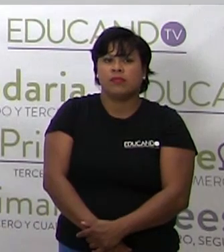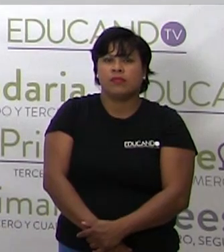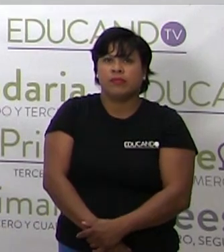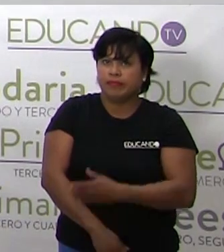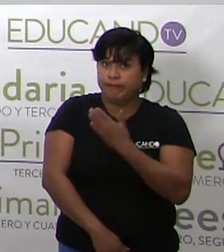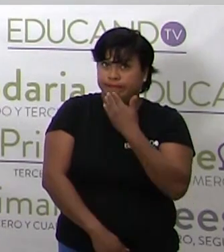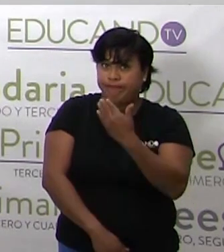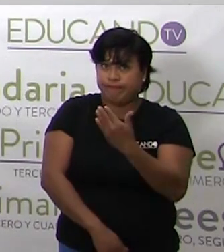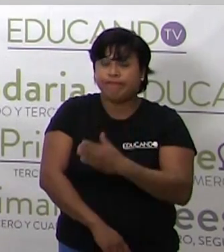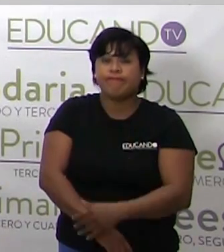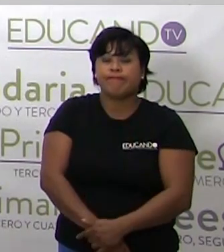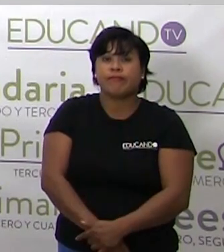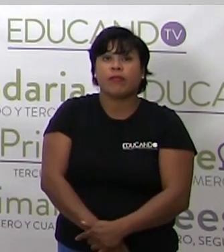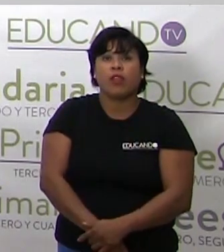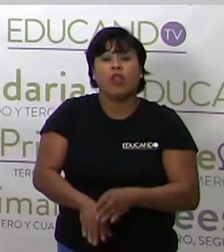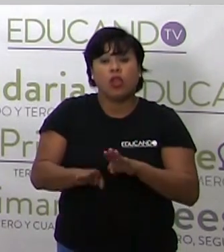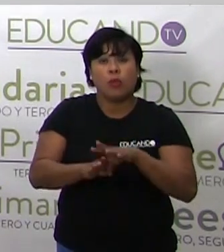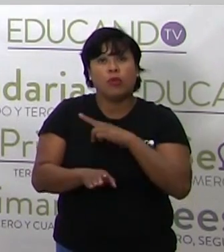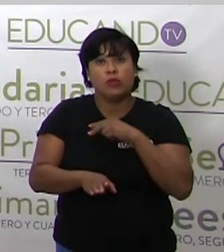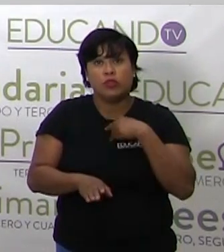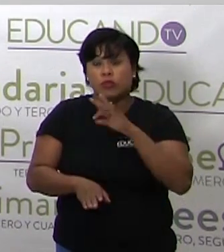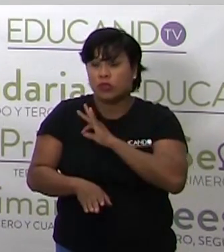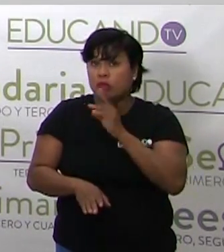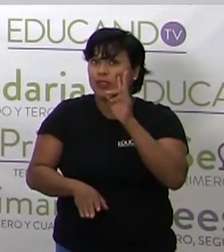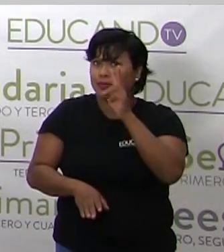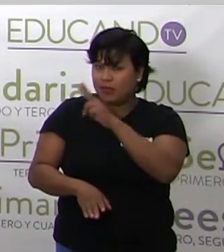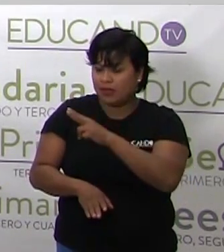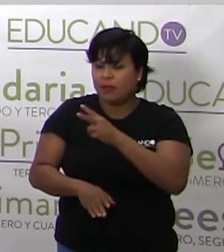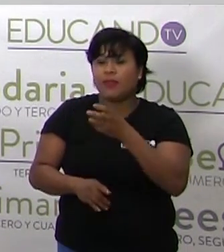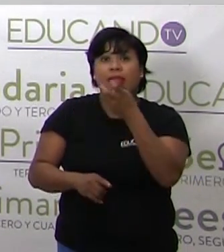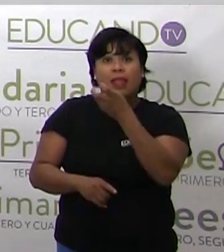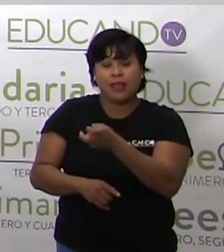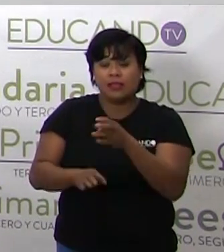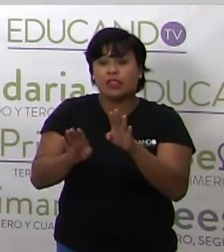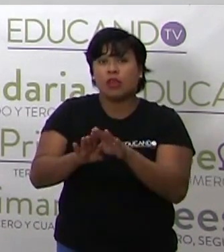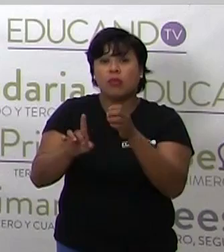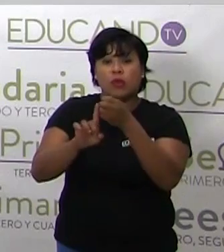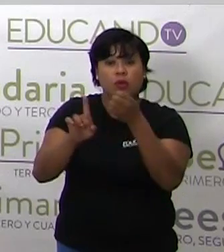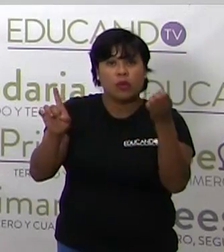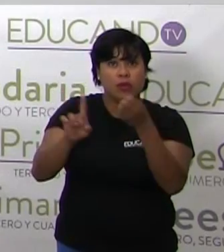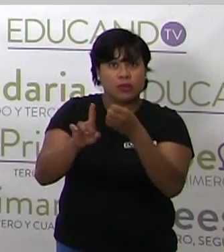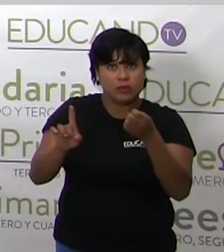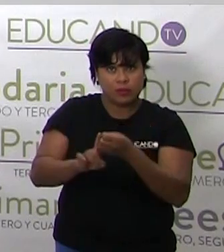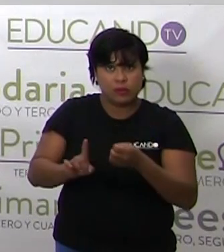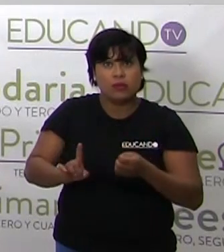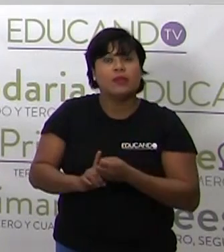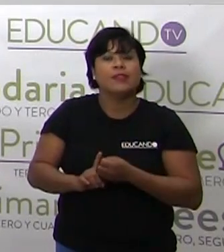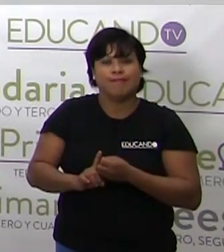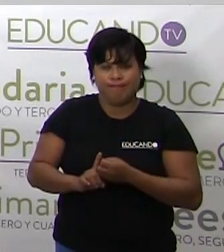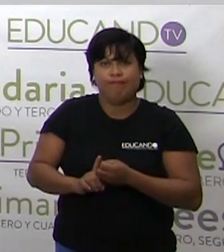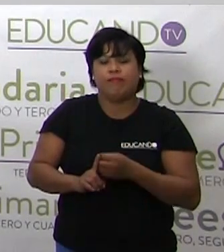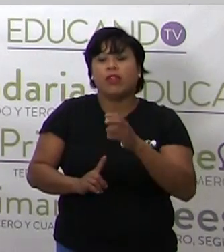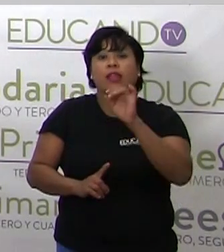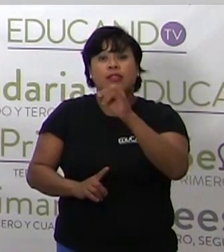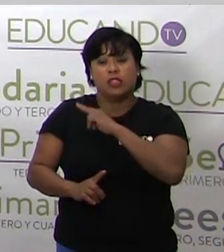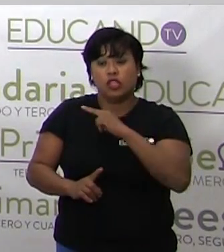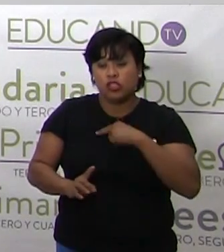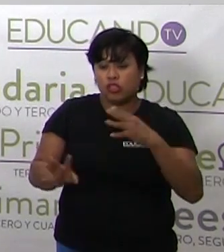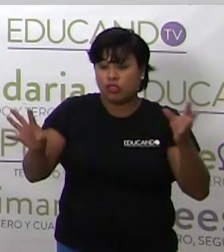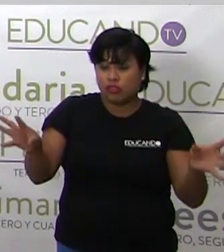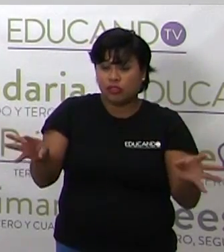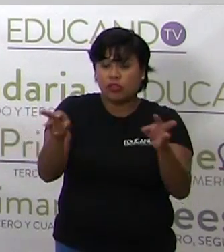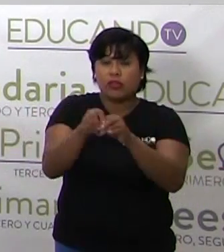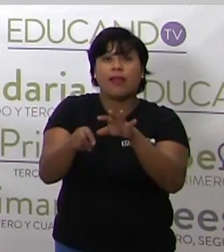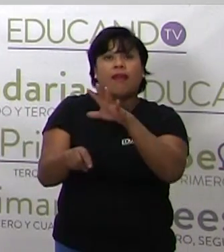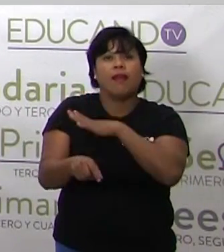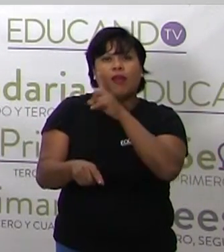Muy bien. Como podemos darnos cuenta, estas son oraciones, ¿sí? Si las juntamos,